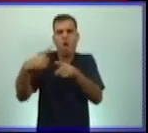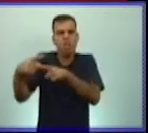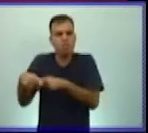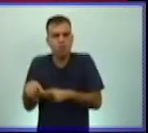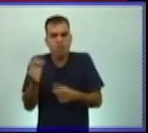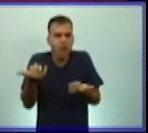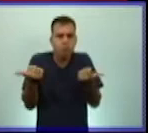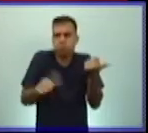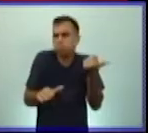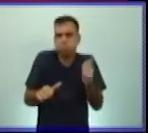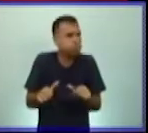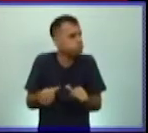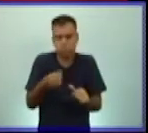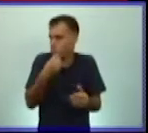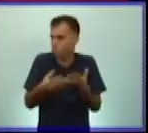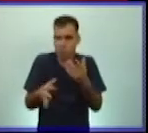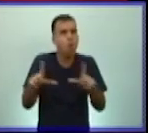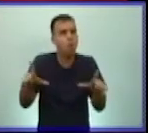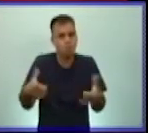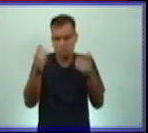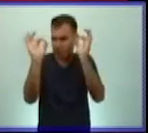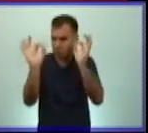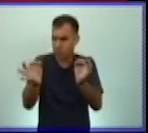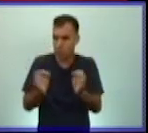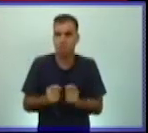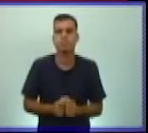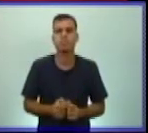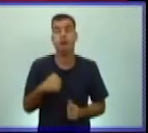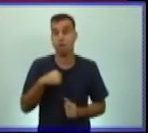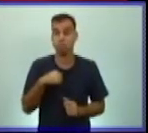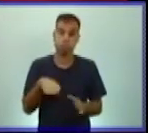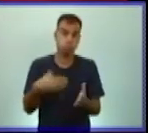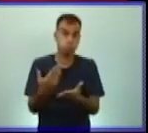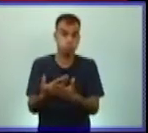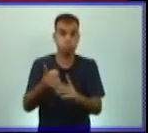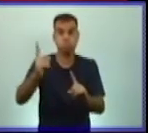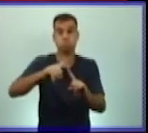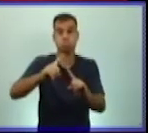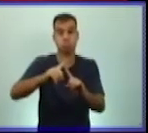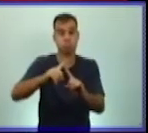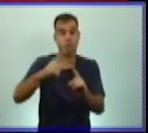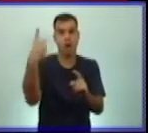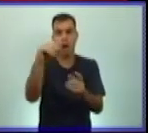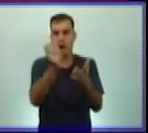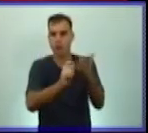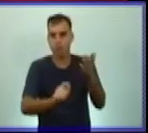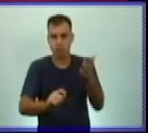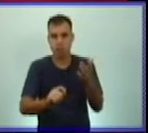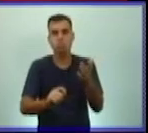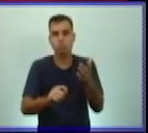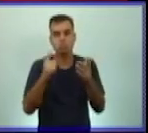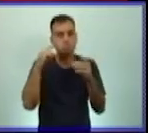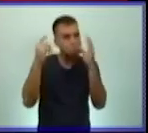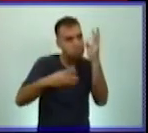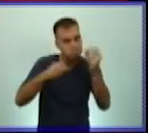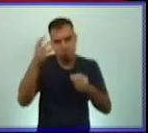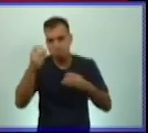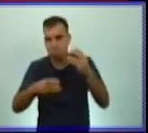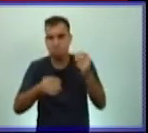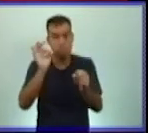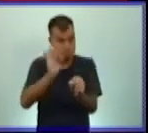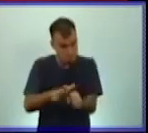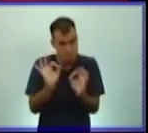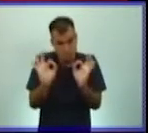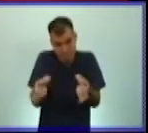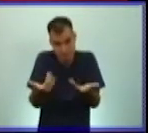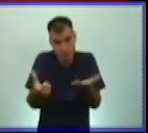cabo. Entonces, ahora quiero proponerles un ejercicio de cálculo a partir de la ley de conservación de la masa que les va a